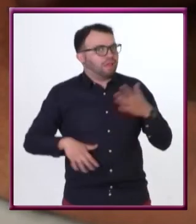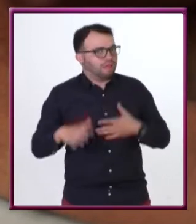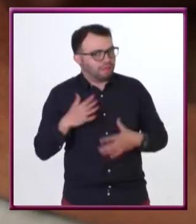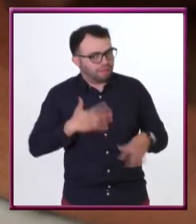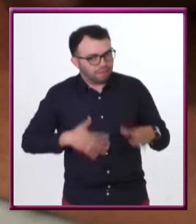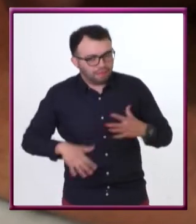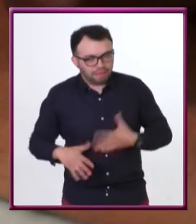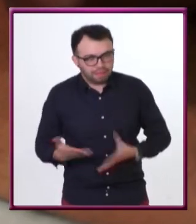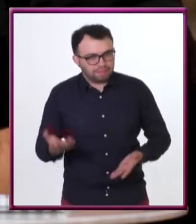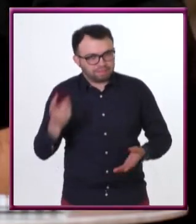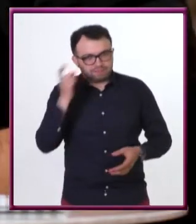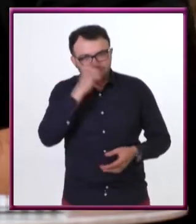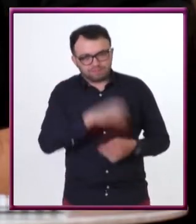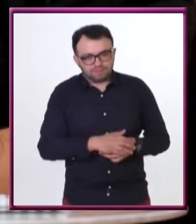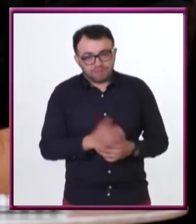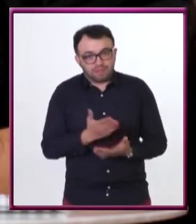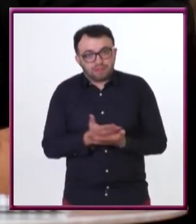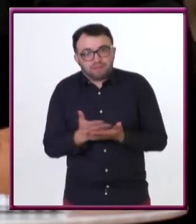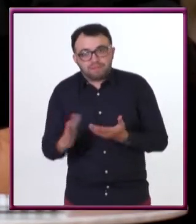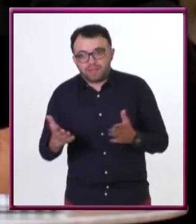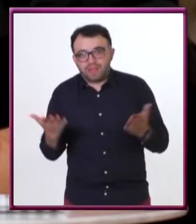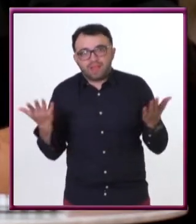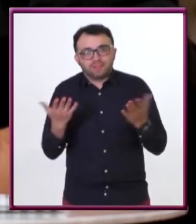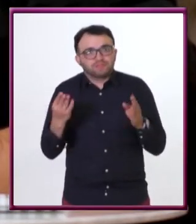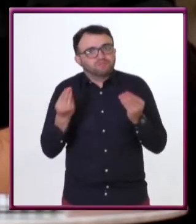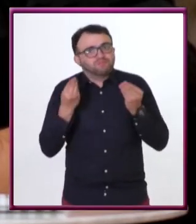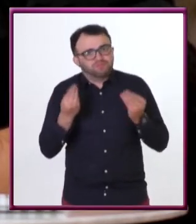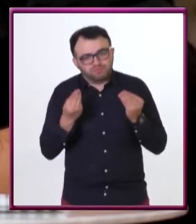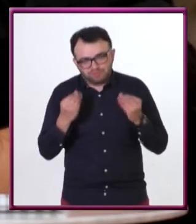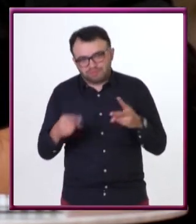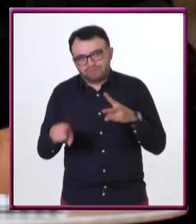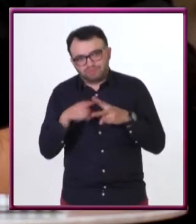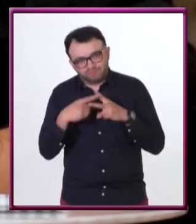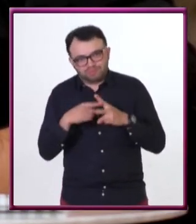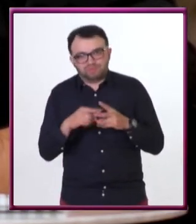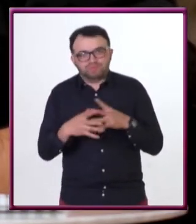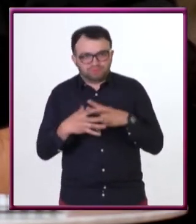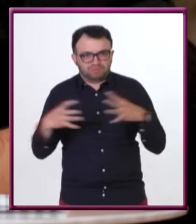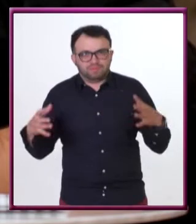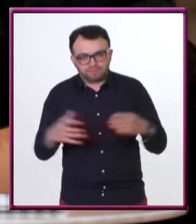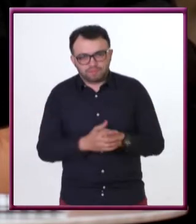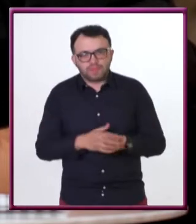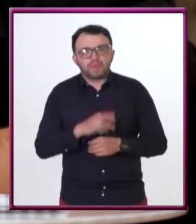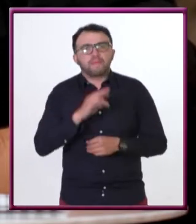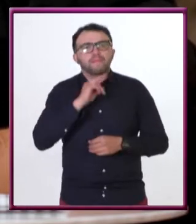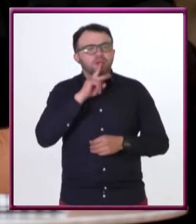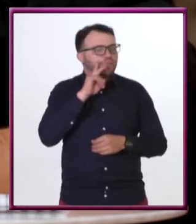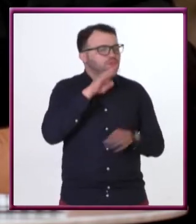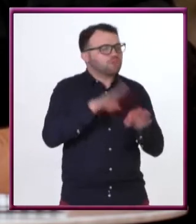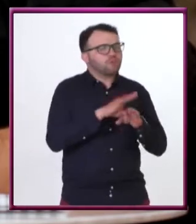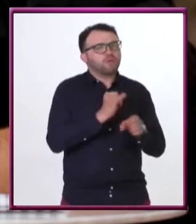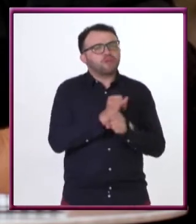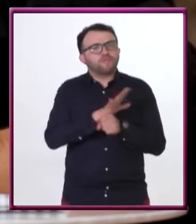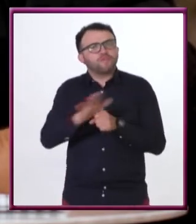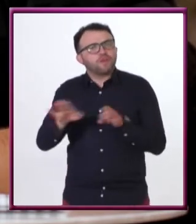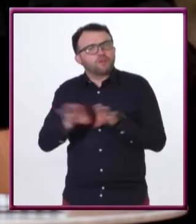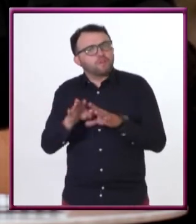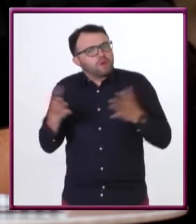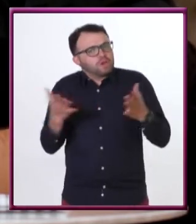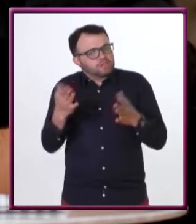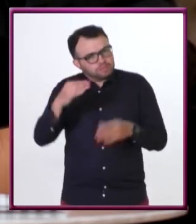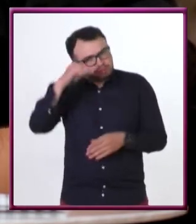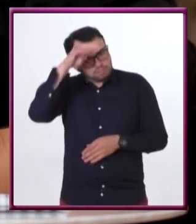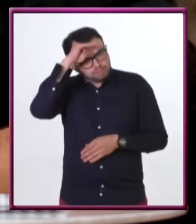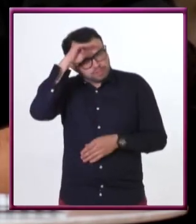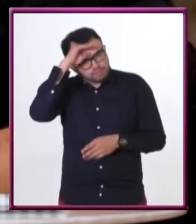hacer sumas inmensas. Mira, mejor vamos a ver esta información. Ahí nos van a dar algunos consejos de cómo usar el pensamiento matemático